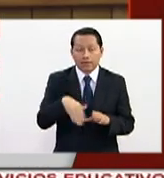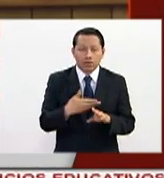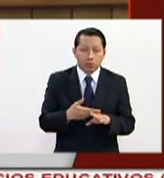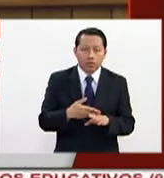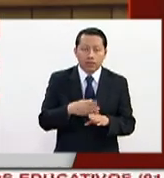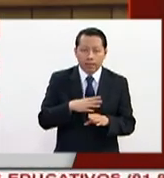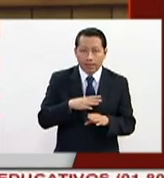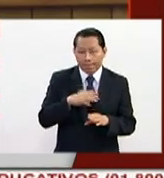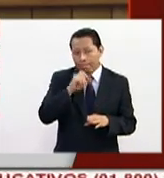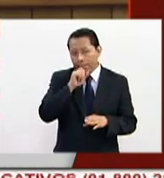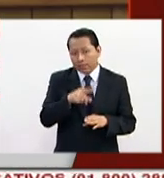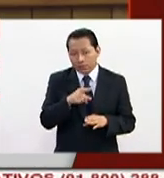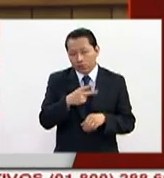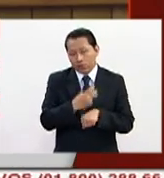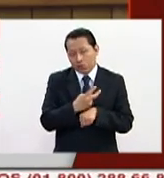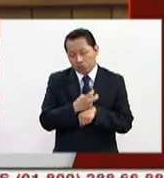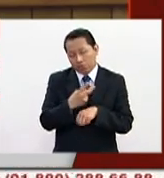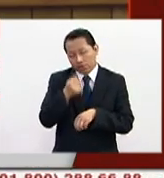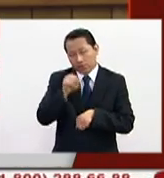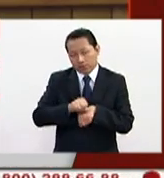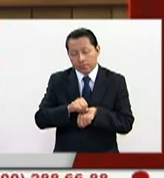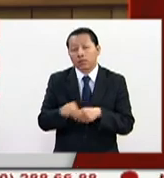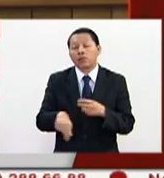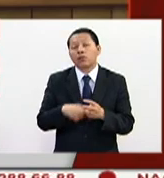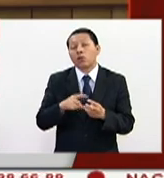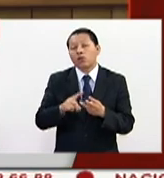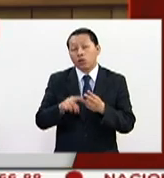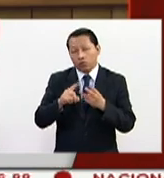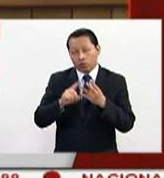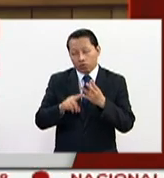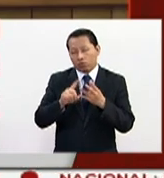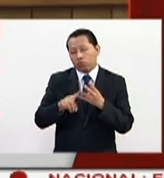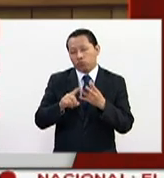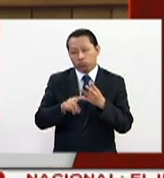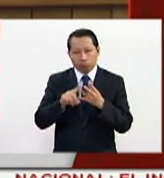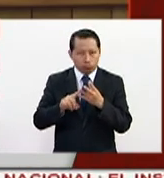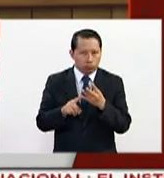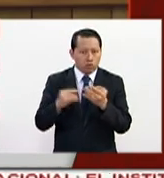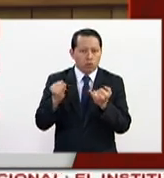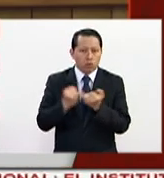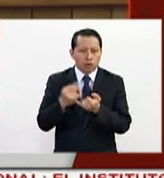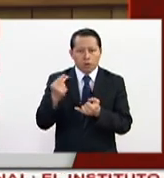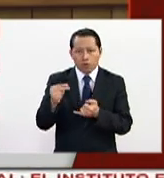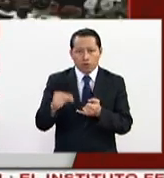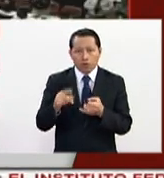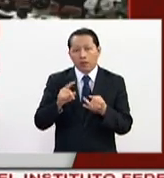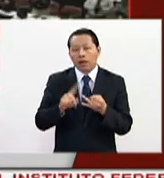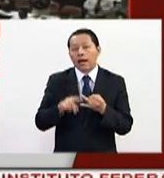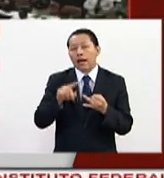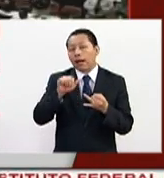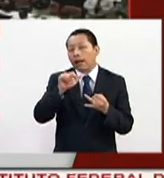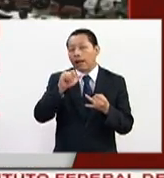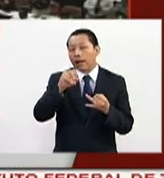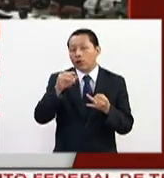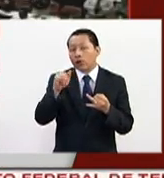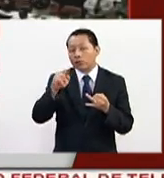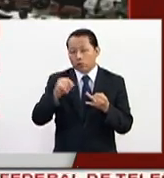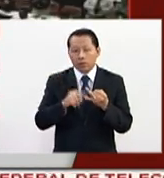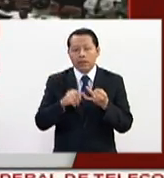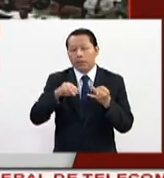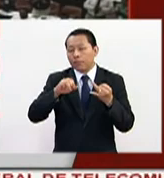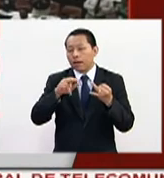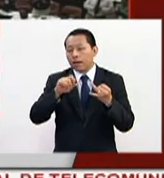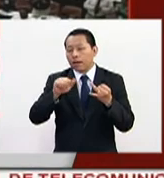contra del segundo secretario. También se enlistan 2 nombres más y muy importantes, Alejandro Castro y Mariela Castro,